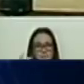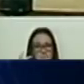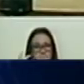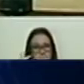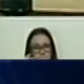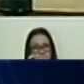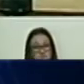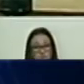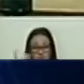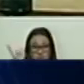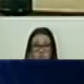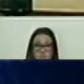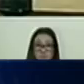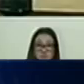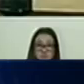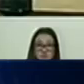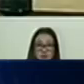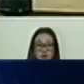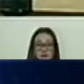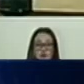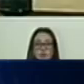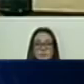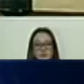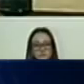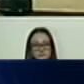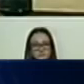alguna discapacidad, el bono José Gregorio Hernández.